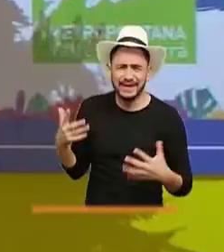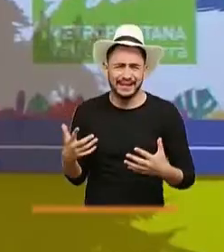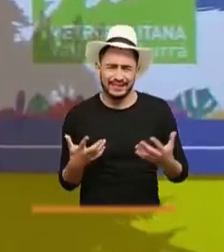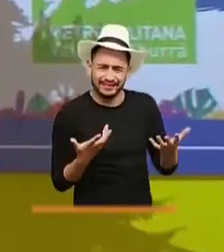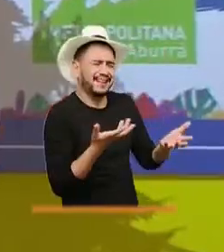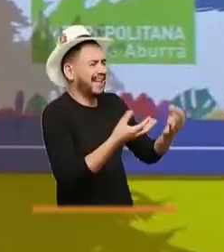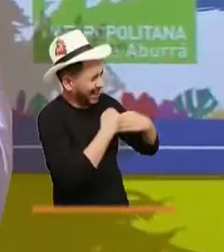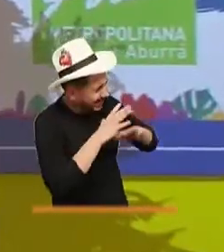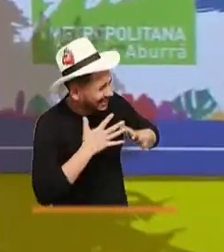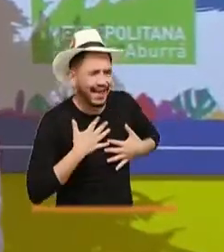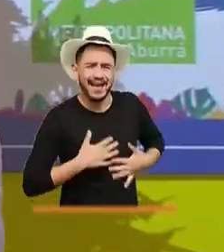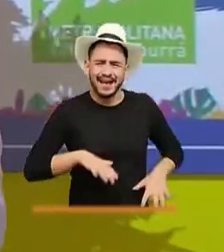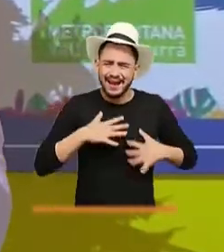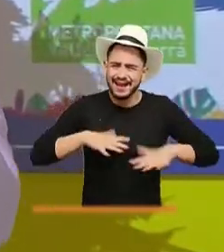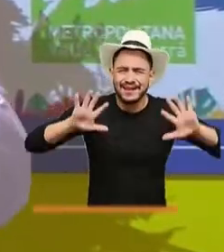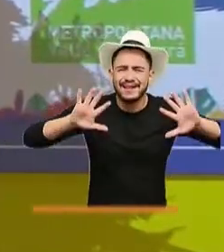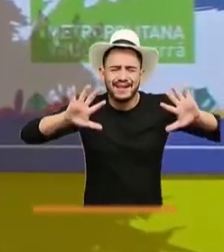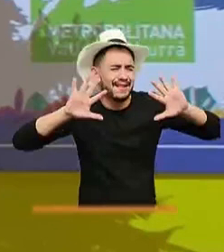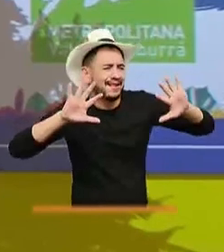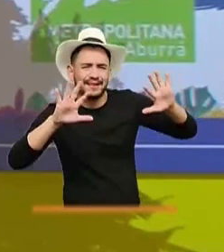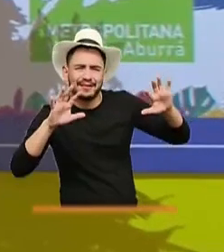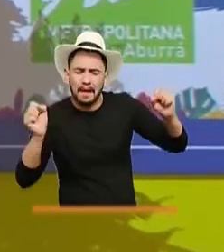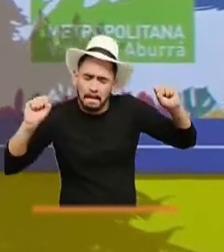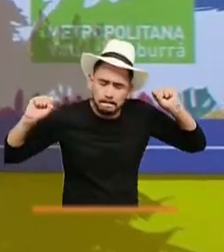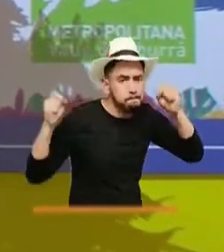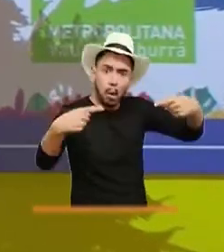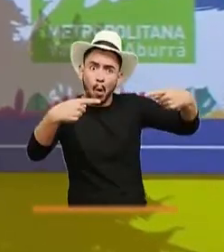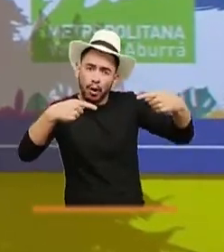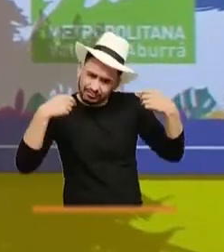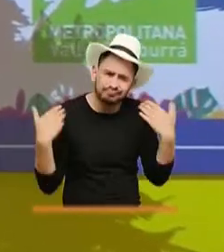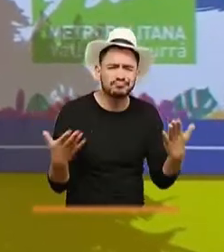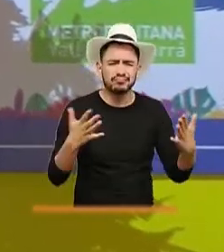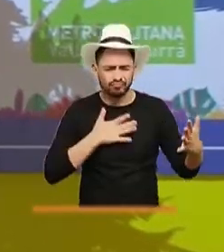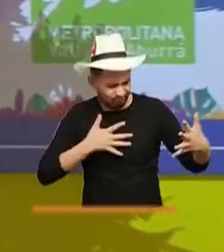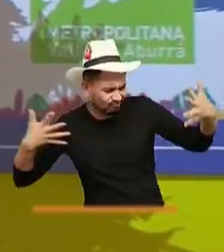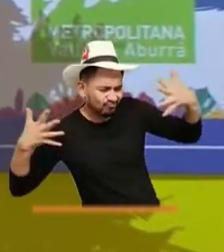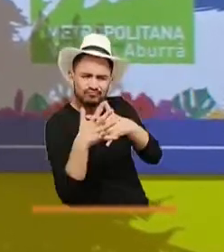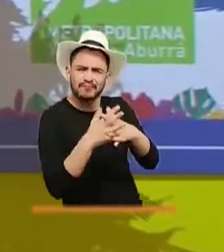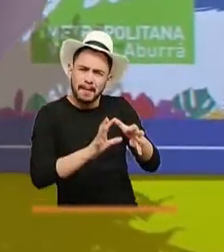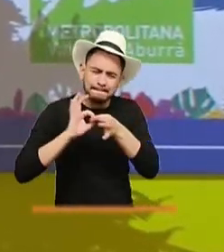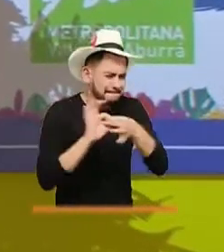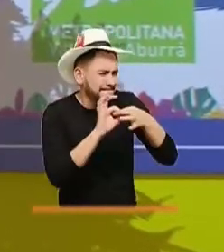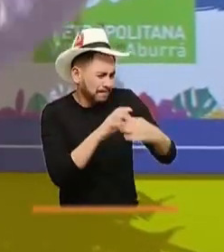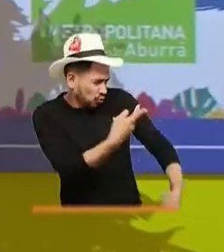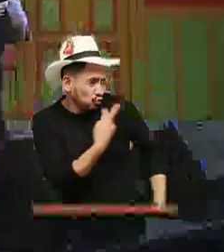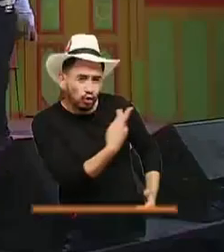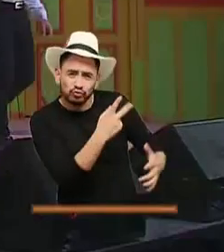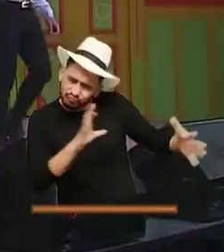pa' llegar a la final y fusionémonos ambos en un